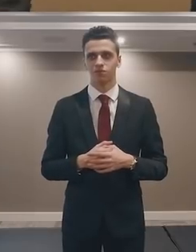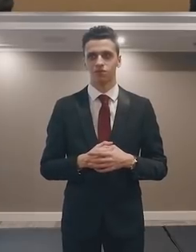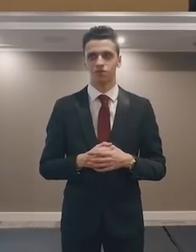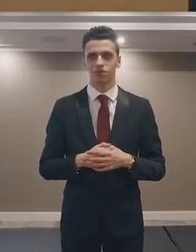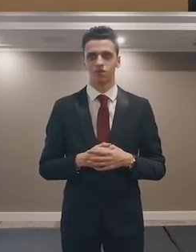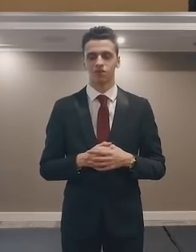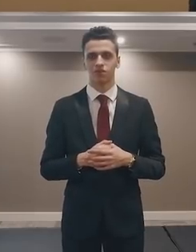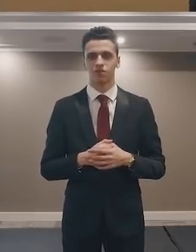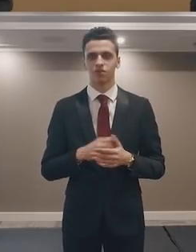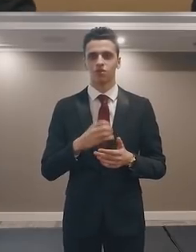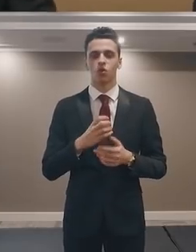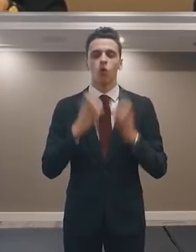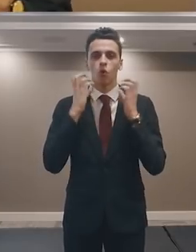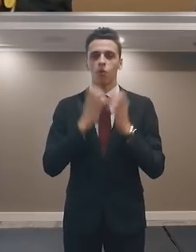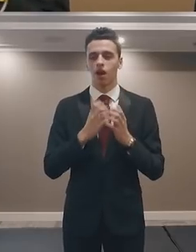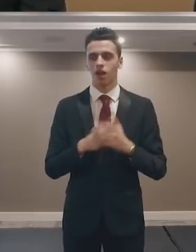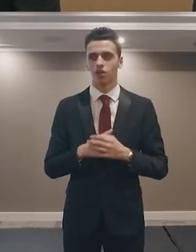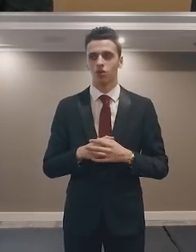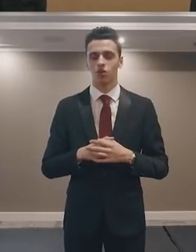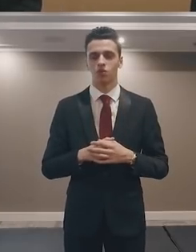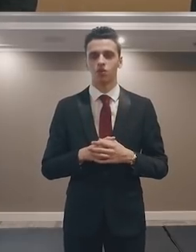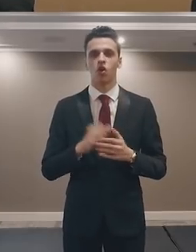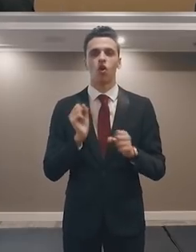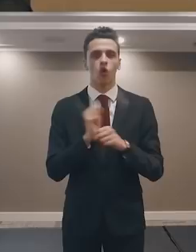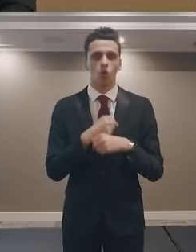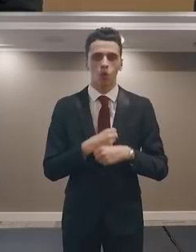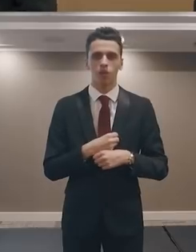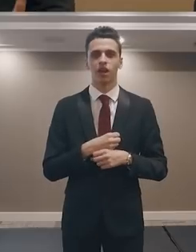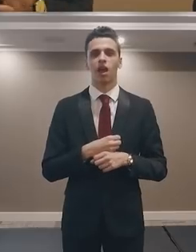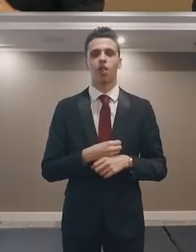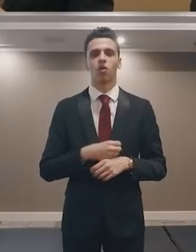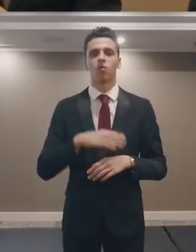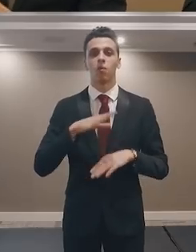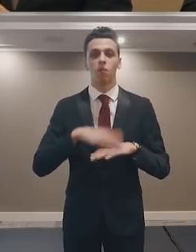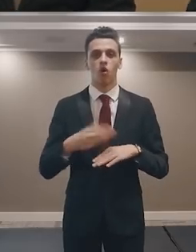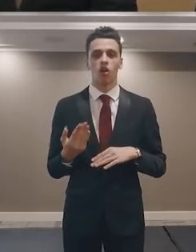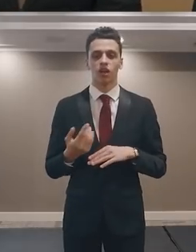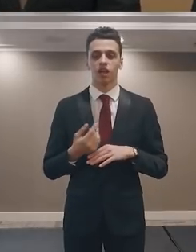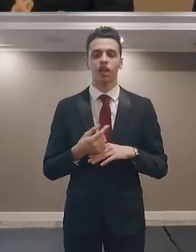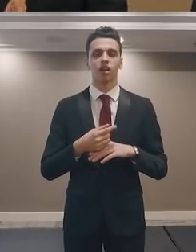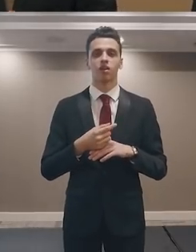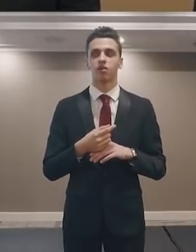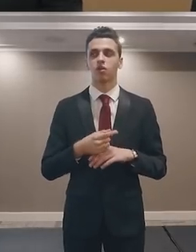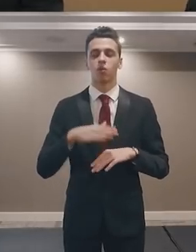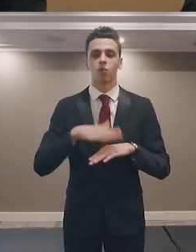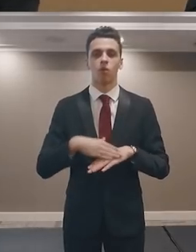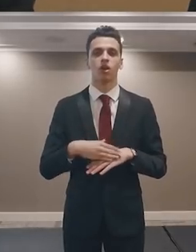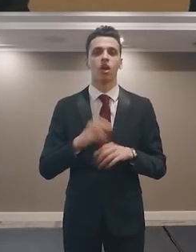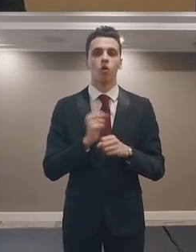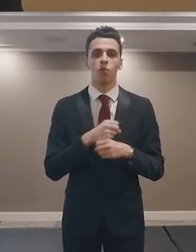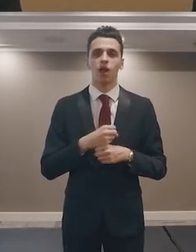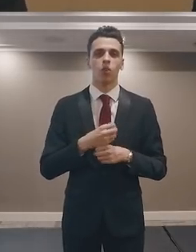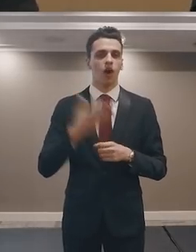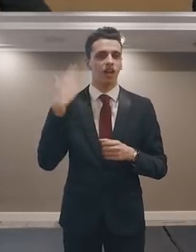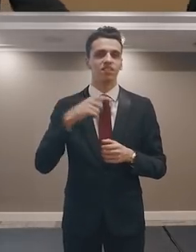un cubano que a los 30 años se jubiló gracias a un trabajo en un modelo de negocio igual a incluirse solo que con un producto mucho más difícil